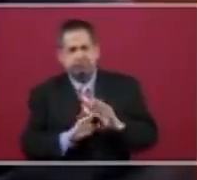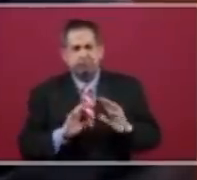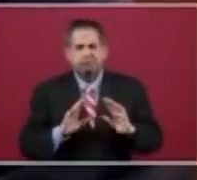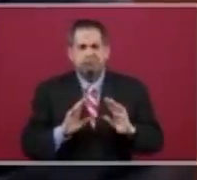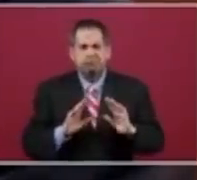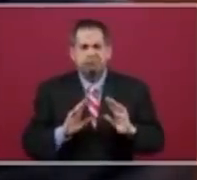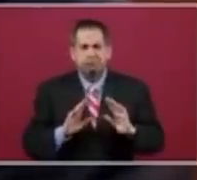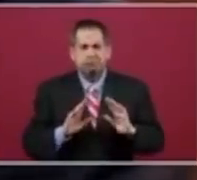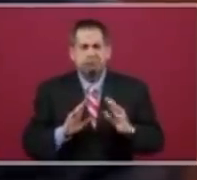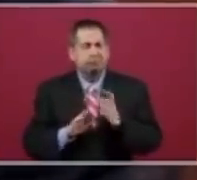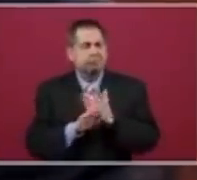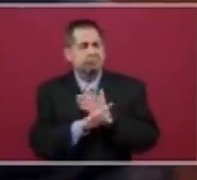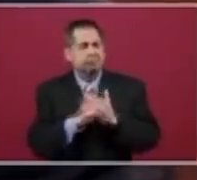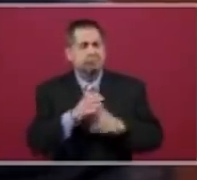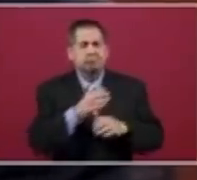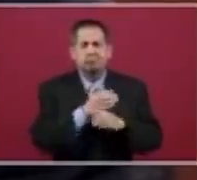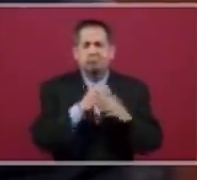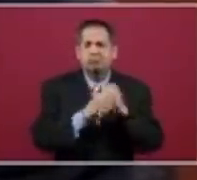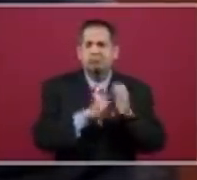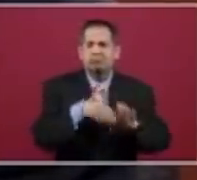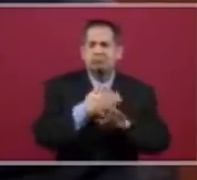el tráfico de armas.